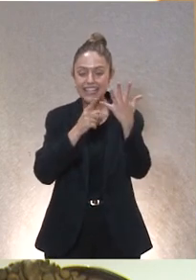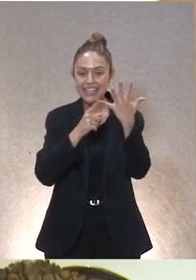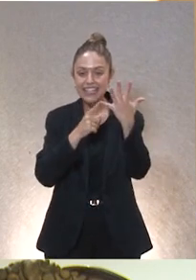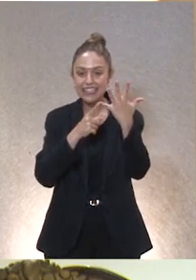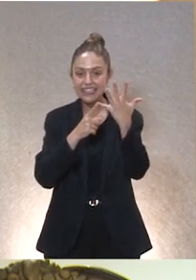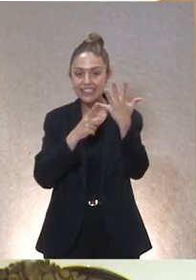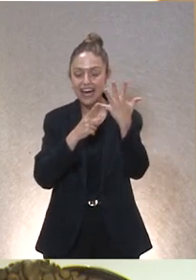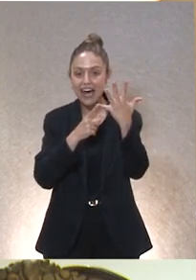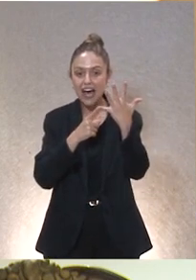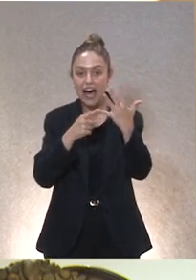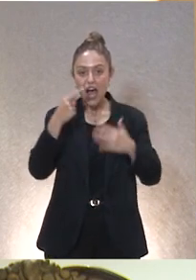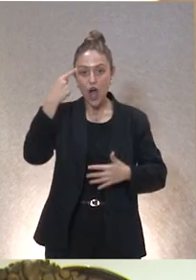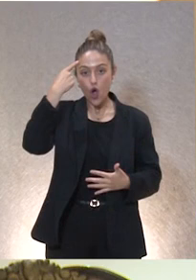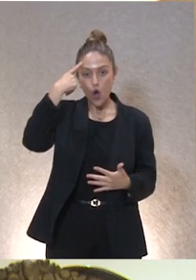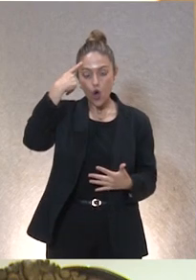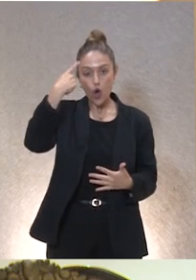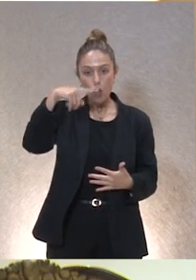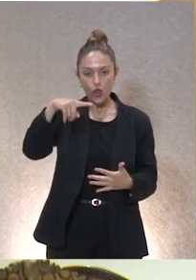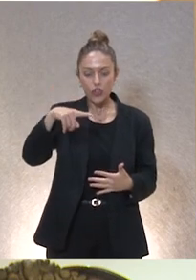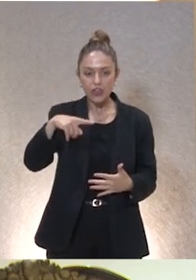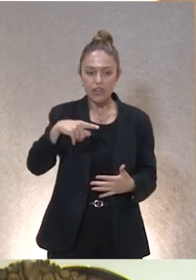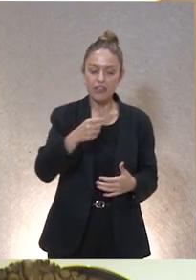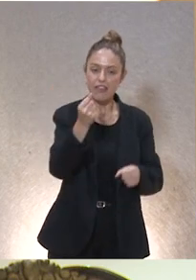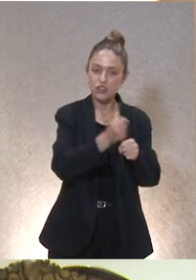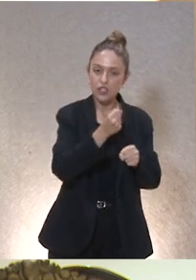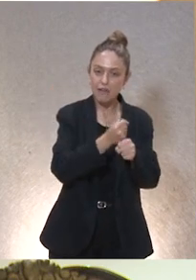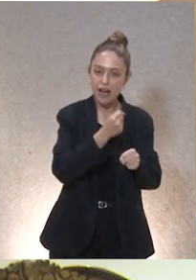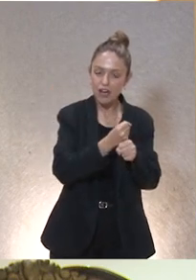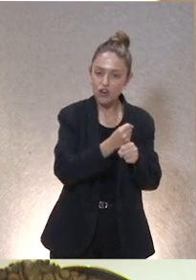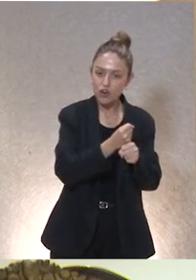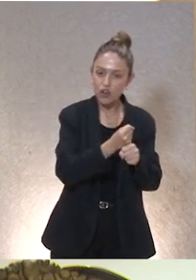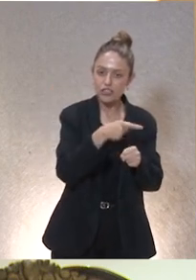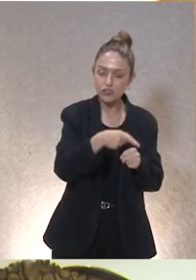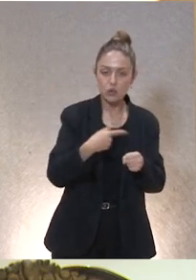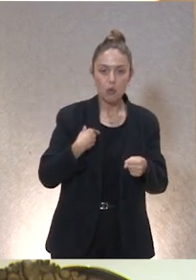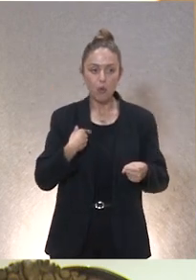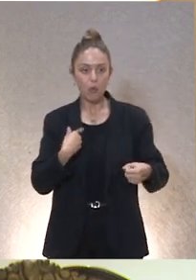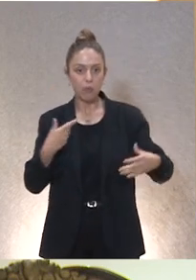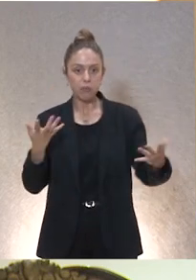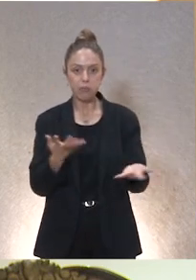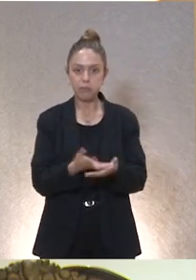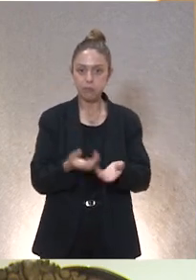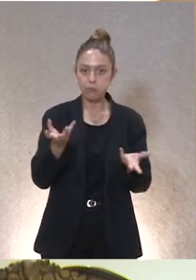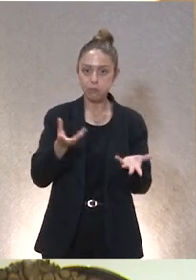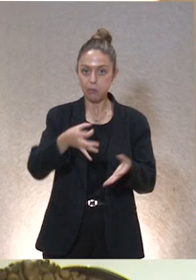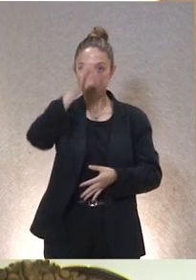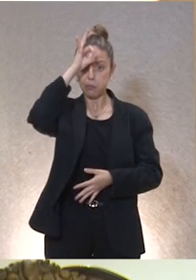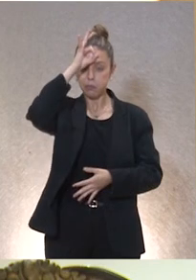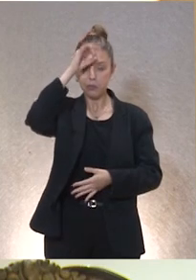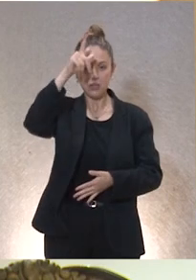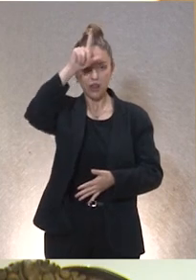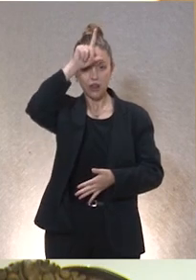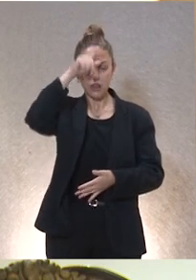la conciencia individual de Los profesionales que viven de su trabajo que no son aficionados que pasaban por allí motivados por